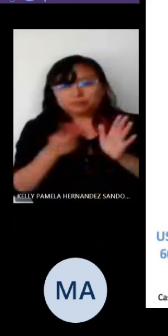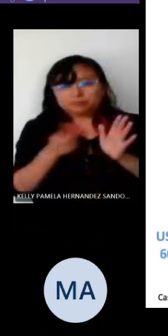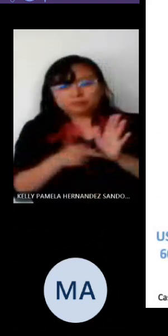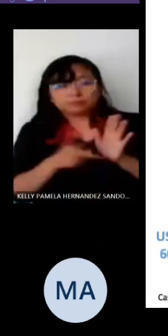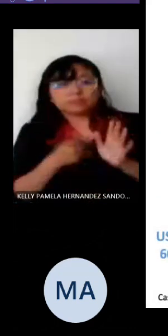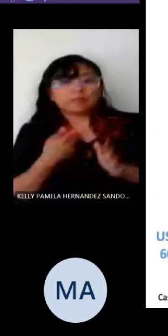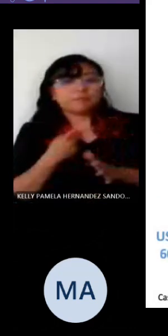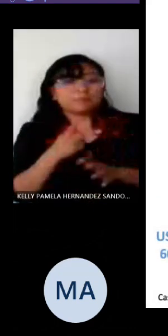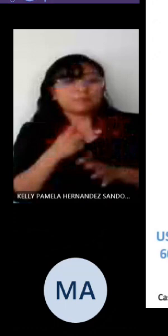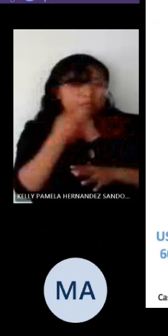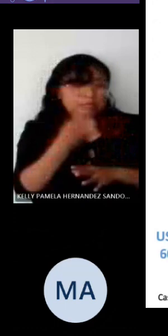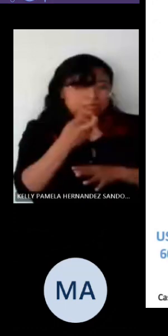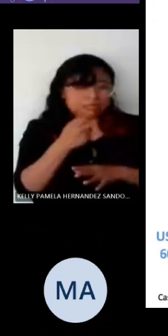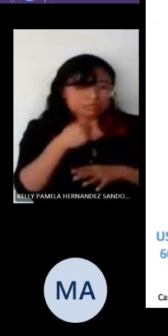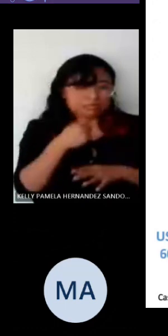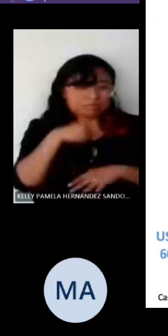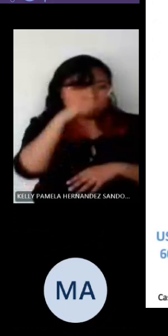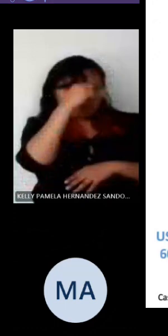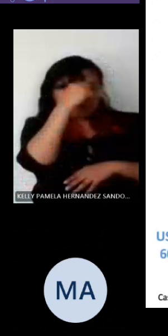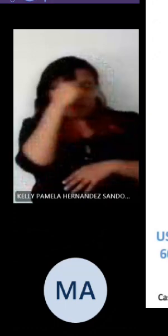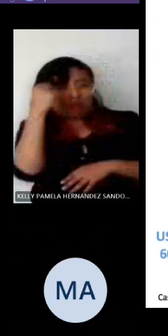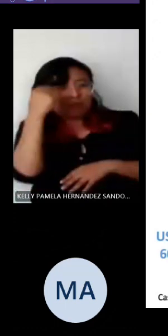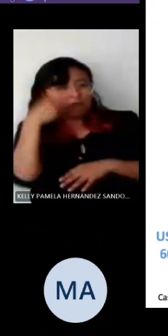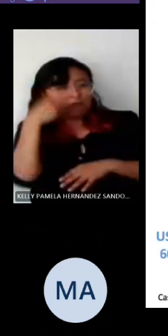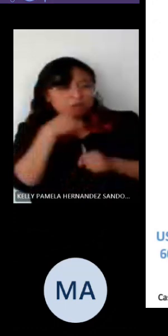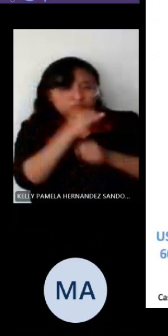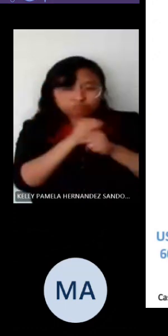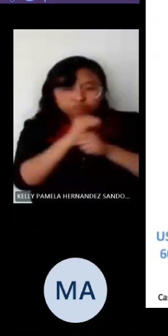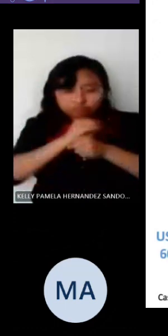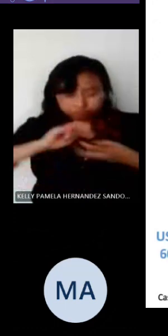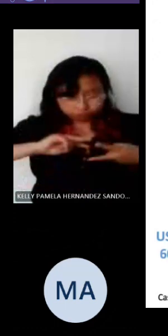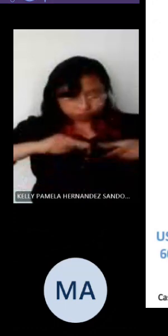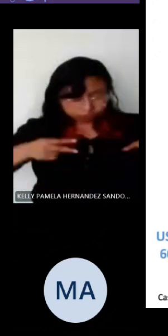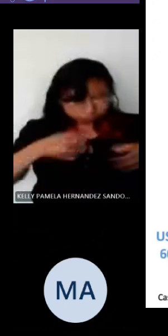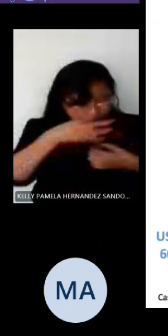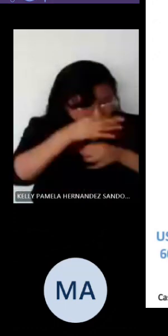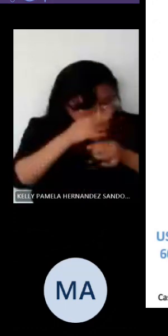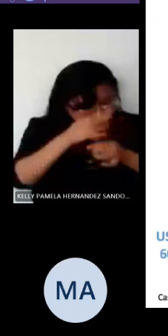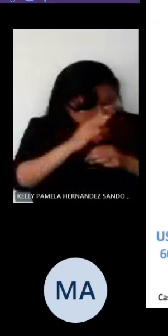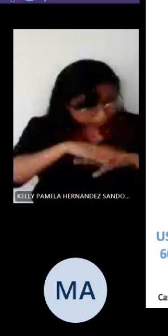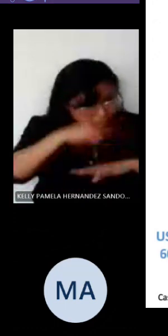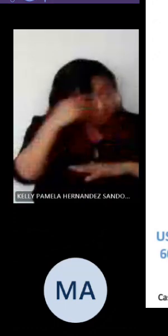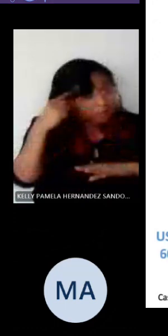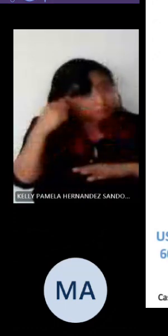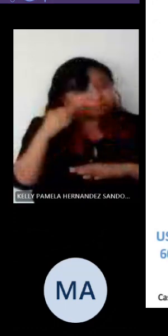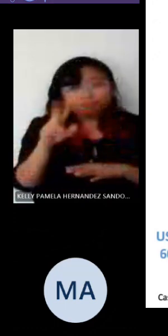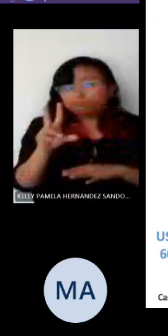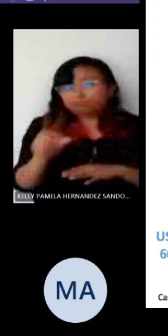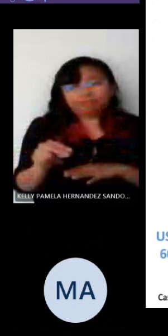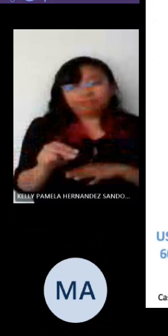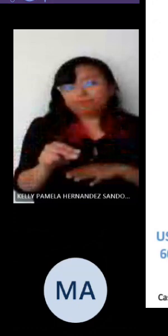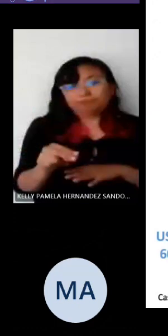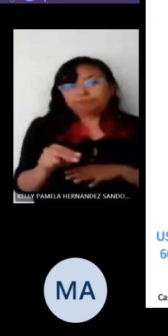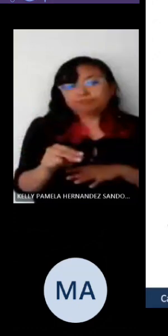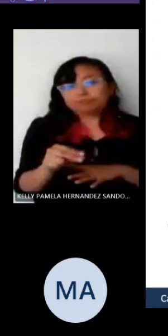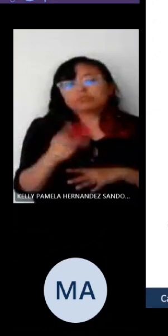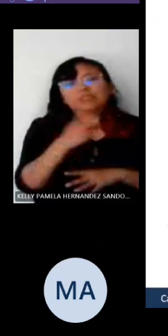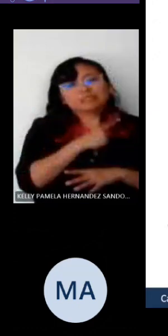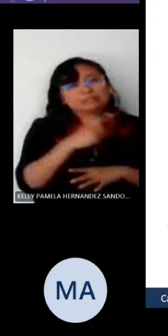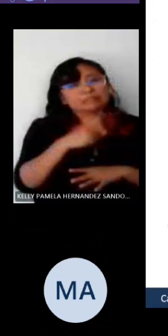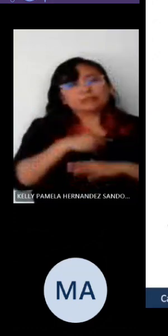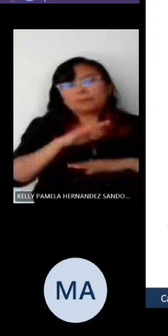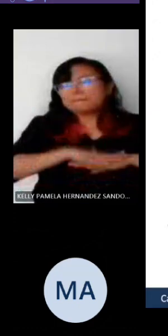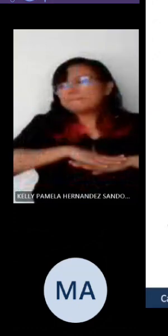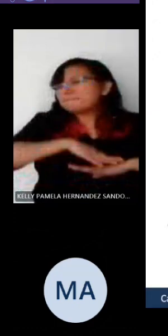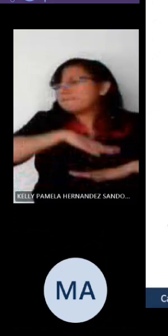hace tan sencillo el abordaje desde el punto de vista molecular. ¿Qué quiero decir con eso? Que necesitamos estudios bastante amplios